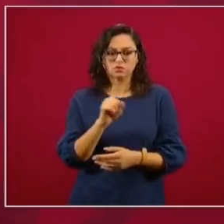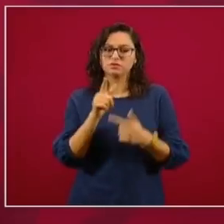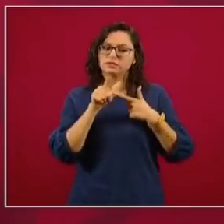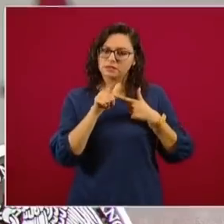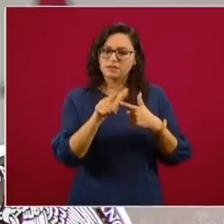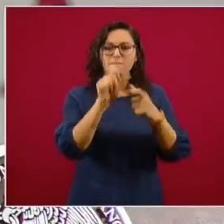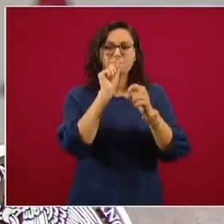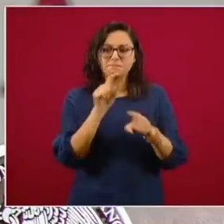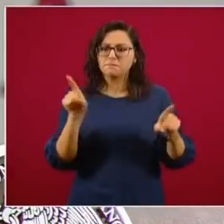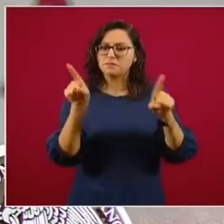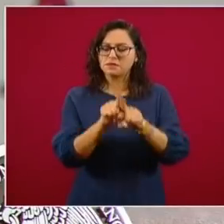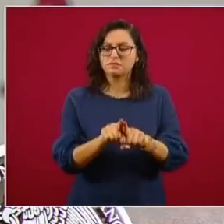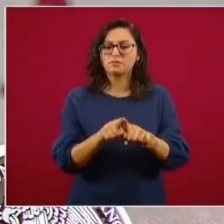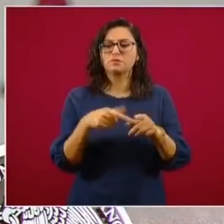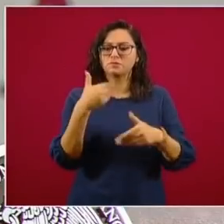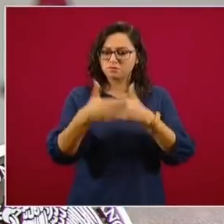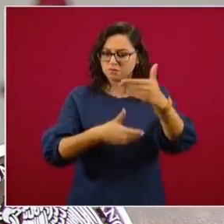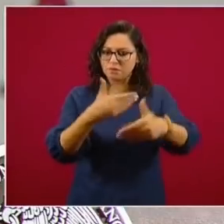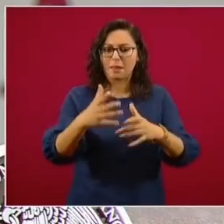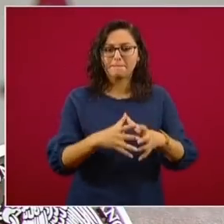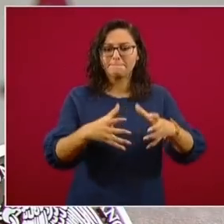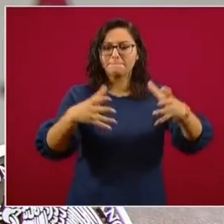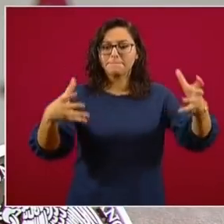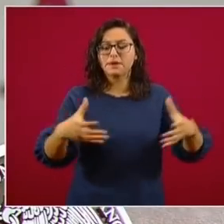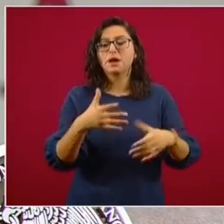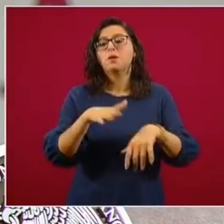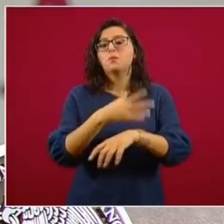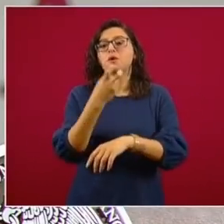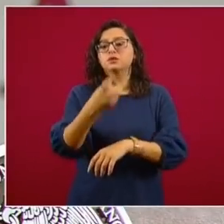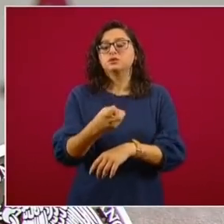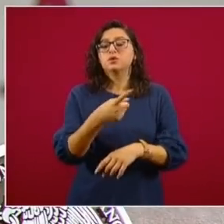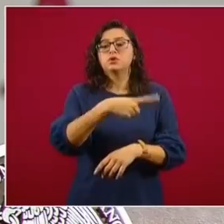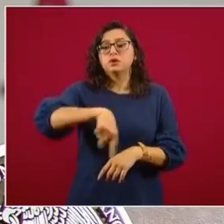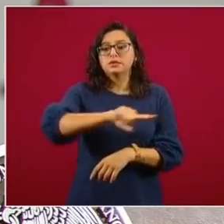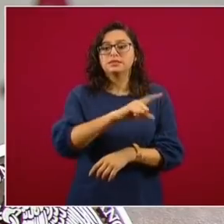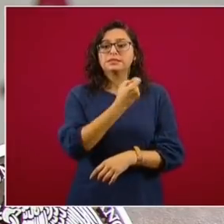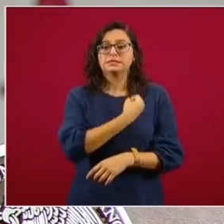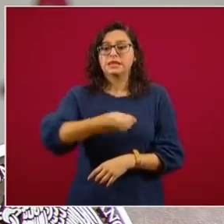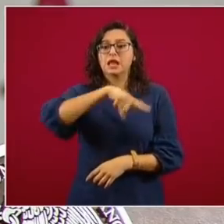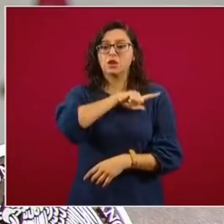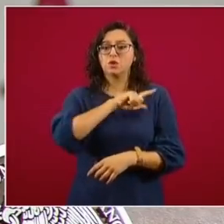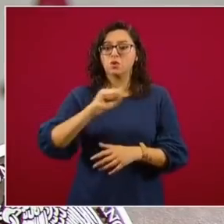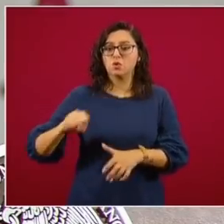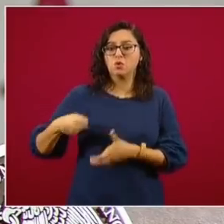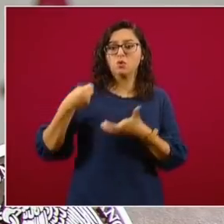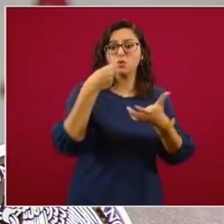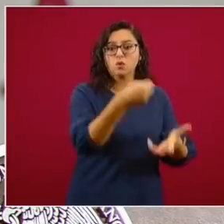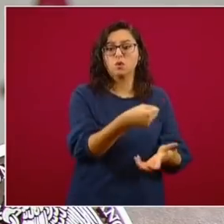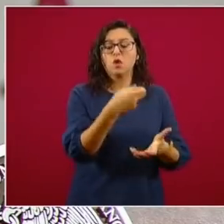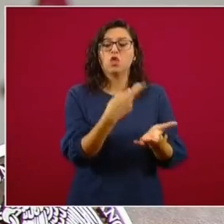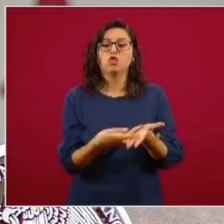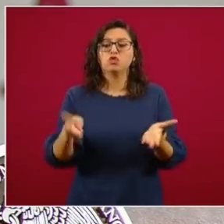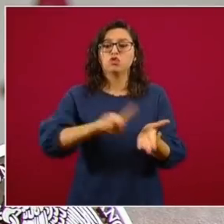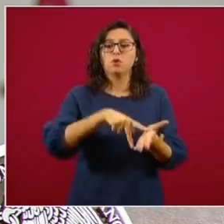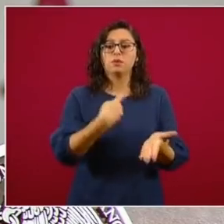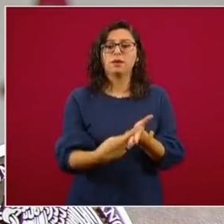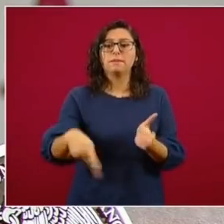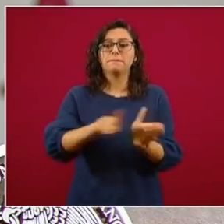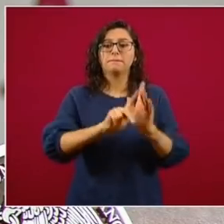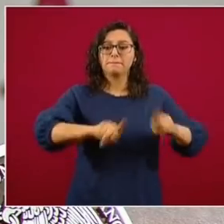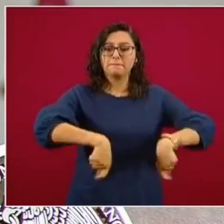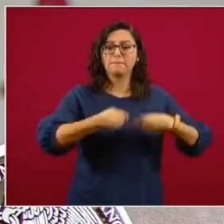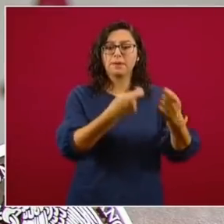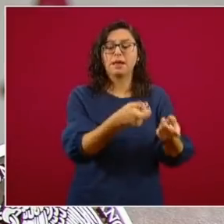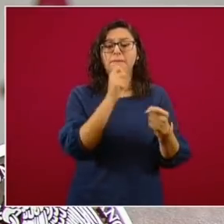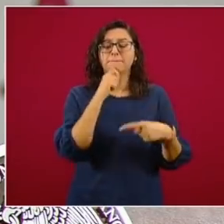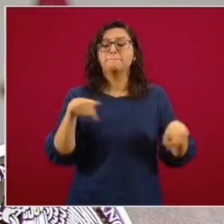ellos. Un monto, por ejemplo, de los incrementos al sector salud viene por la duplicación de plazas para residentes y